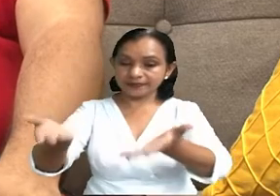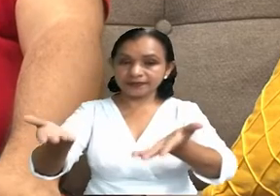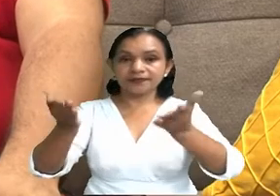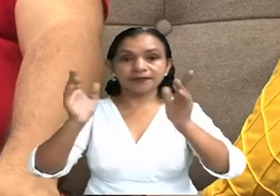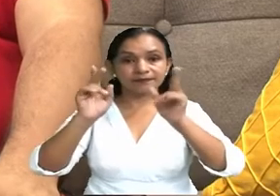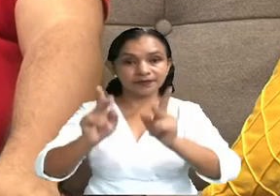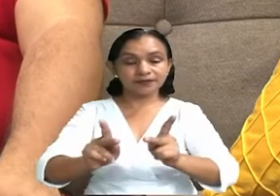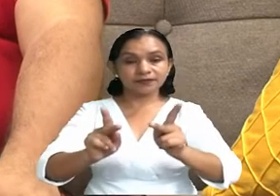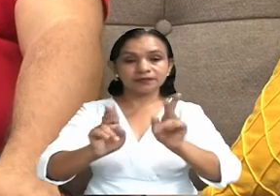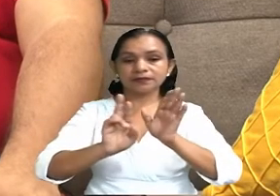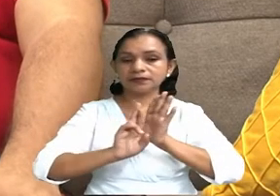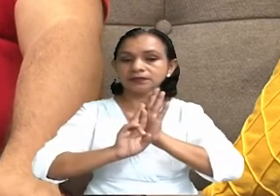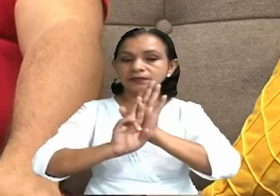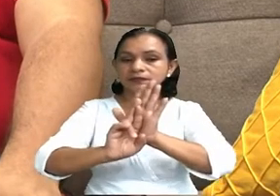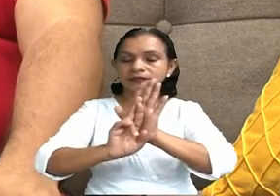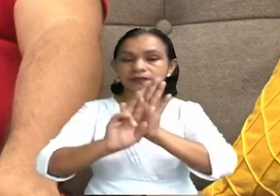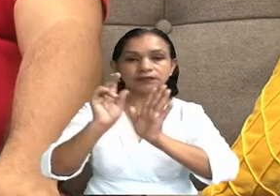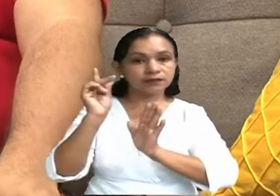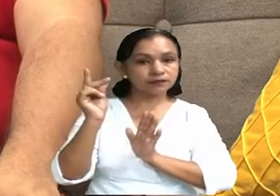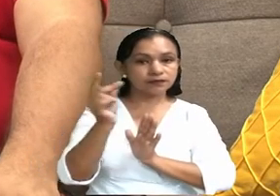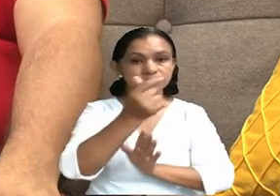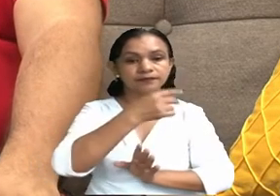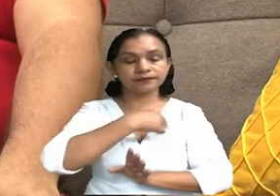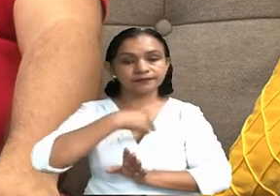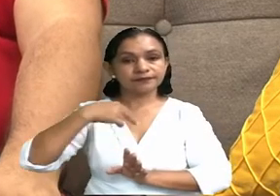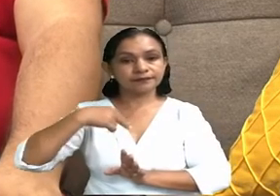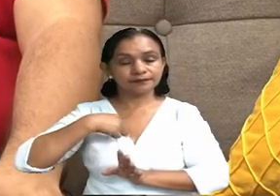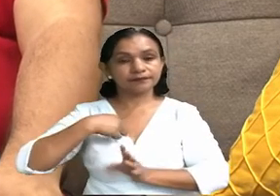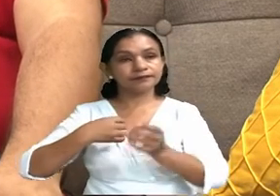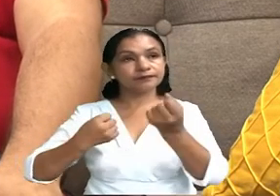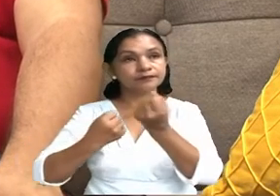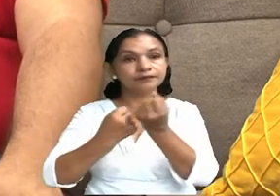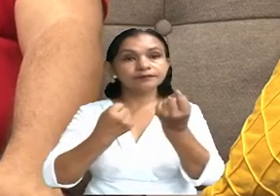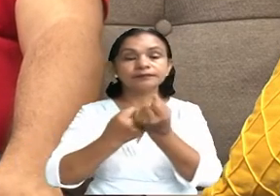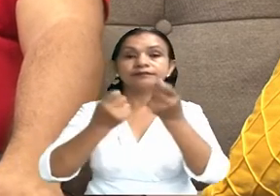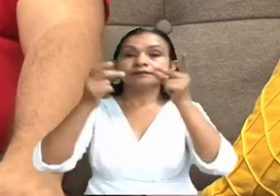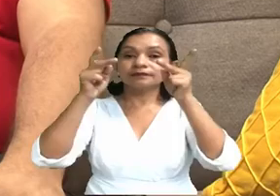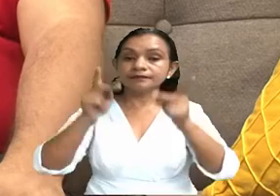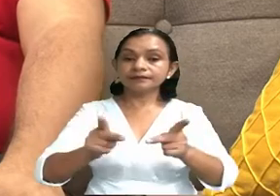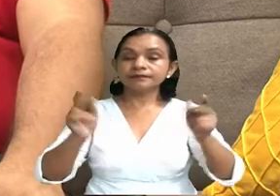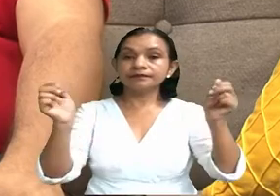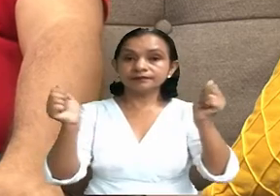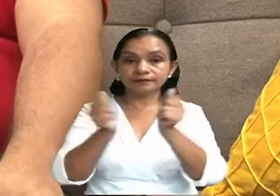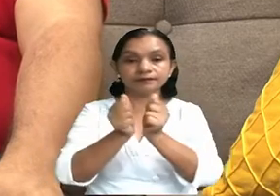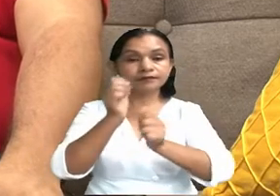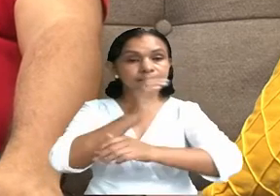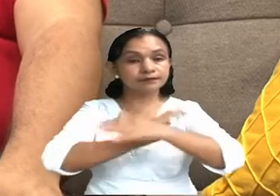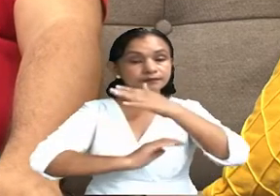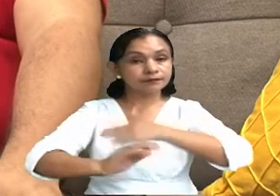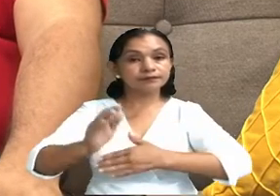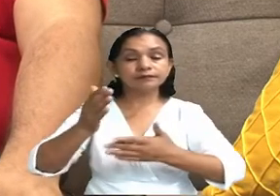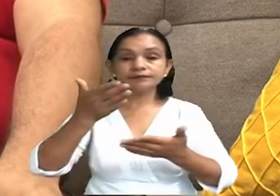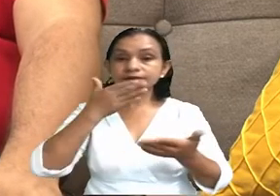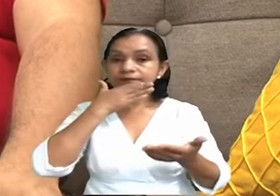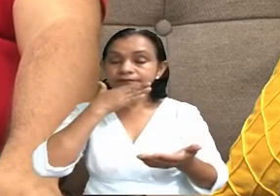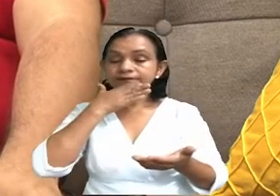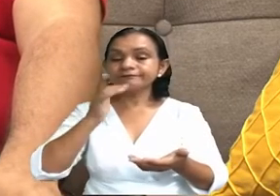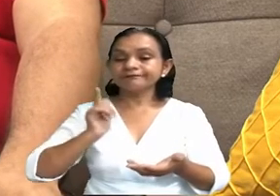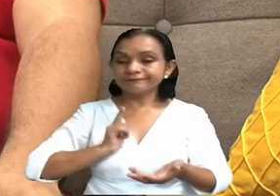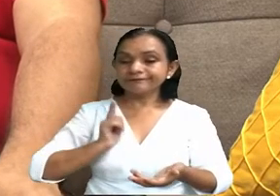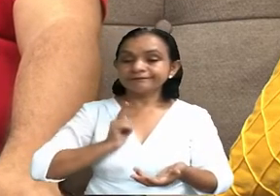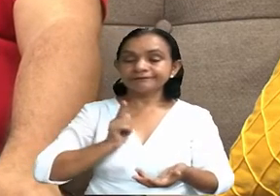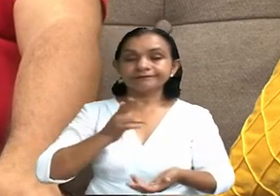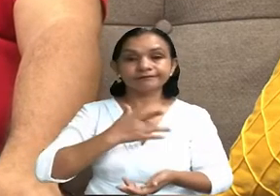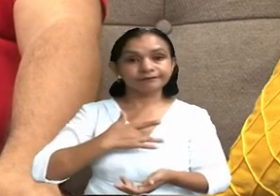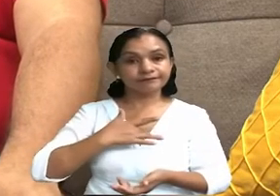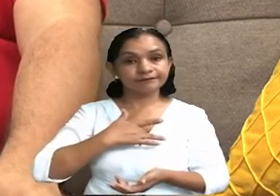la respuesta inmediata que satisfaga lo que la persona con discapacidad en situación crítica está requiriendo